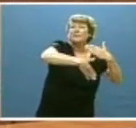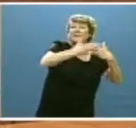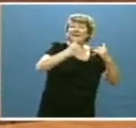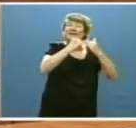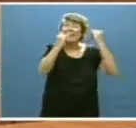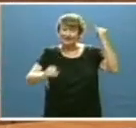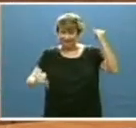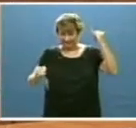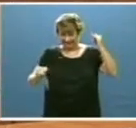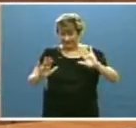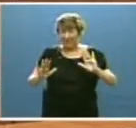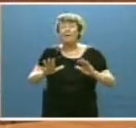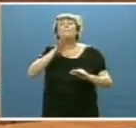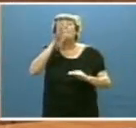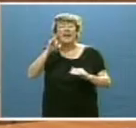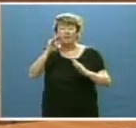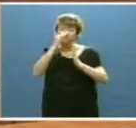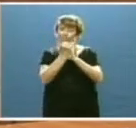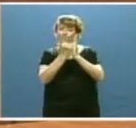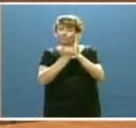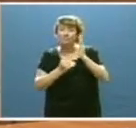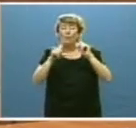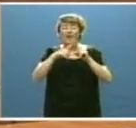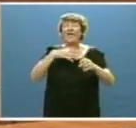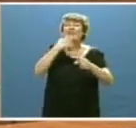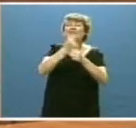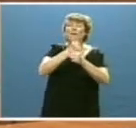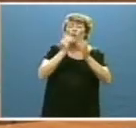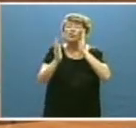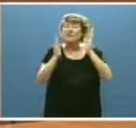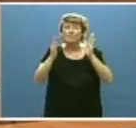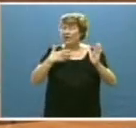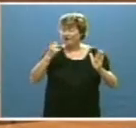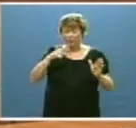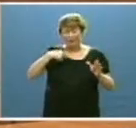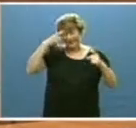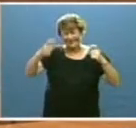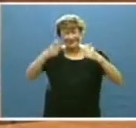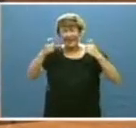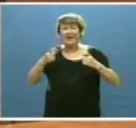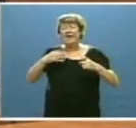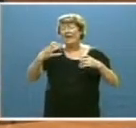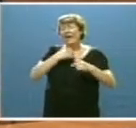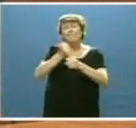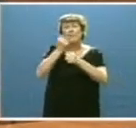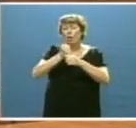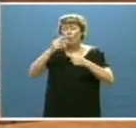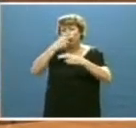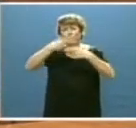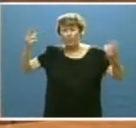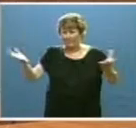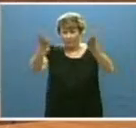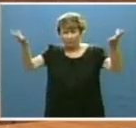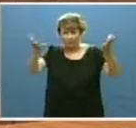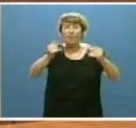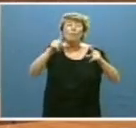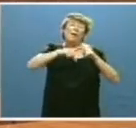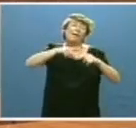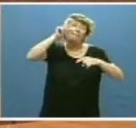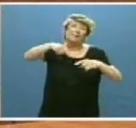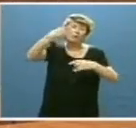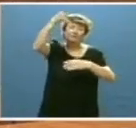crisis para reducir la interinidad agotaremos al máximo nuestras ofertas de empleo público las tasas de reposición que fije el gobierno de